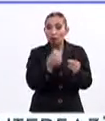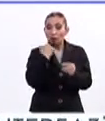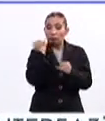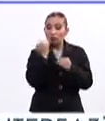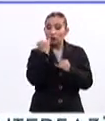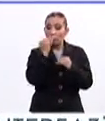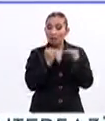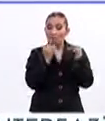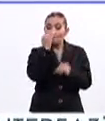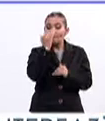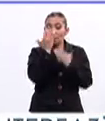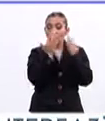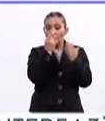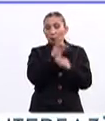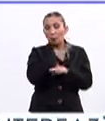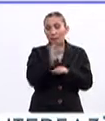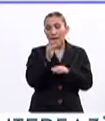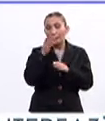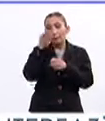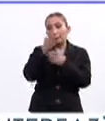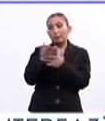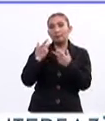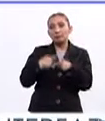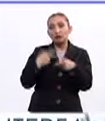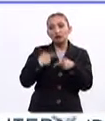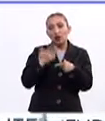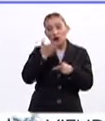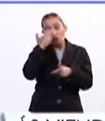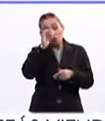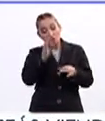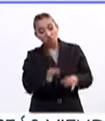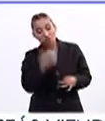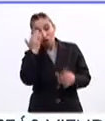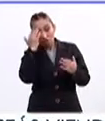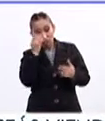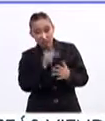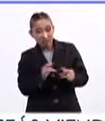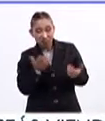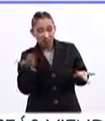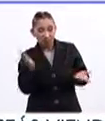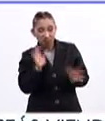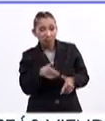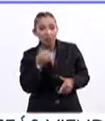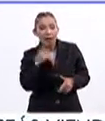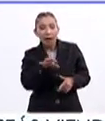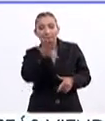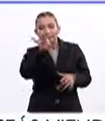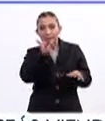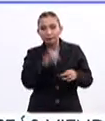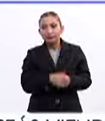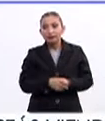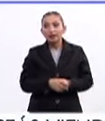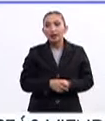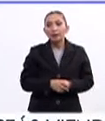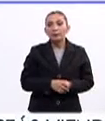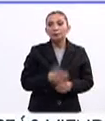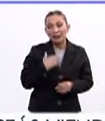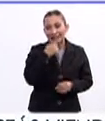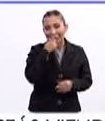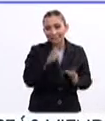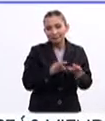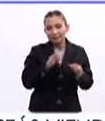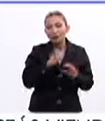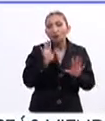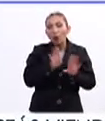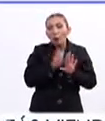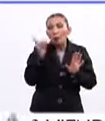francés, porque, bueno, no pueden llevar a una persona que no tiene tanto conocimiento y que no, o sea, porque como les platiqué,